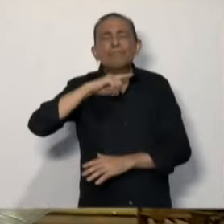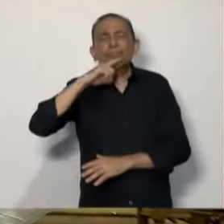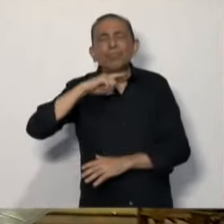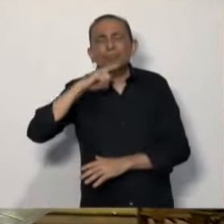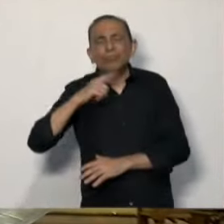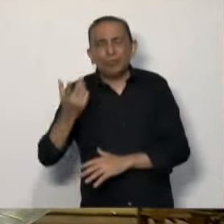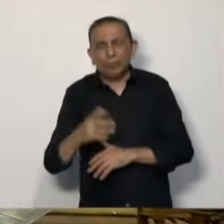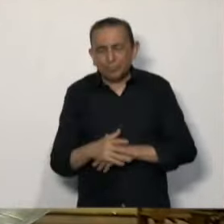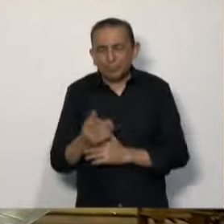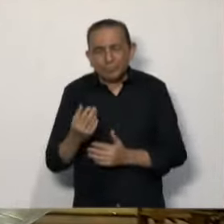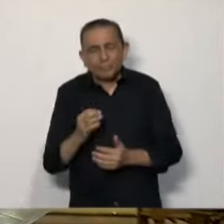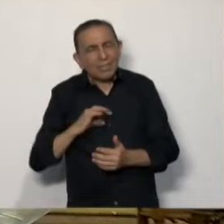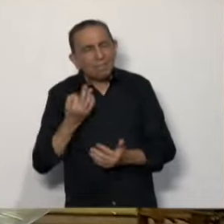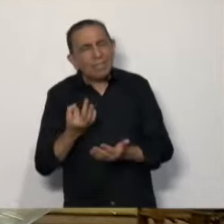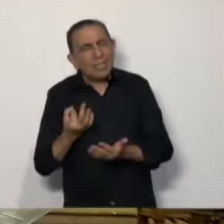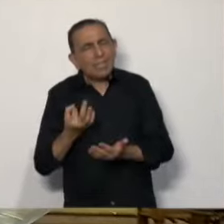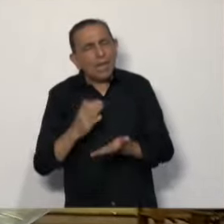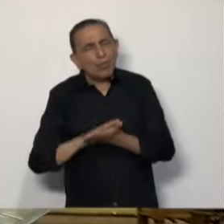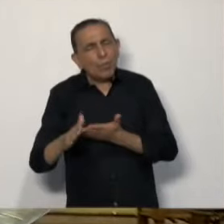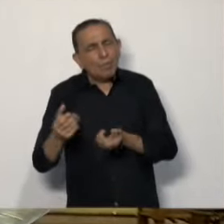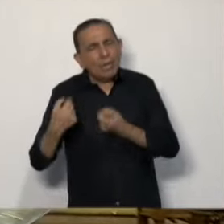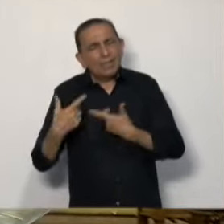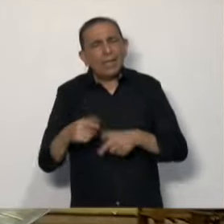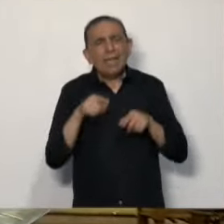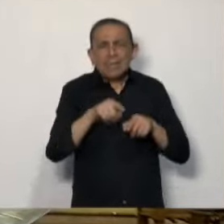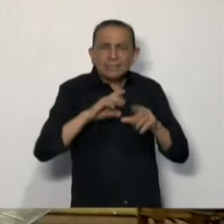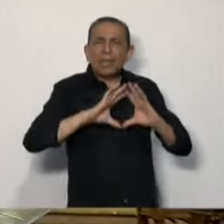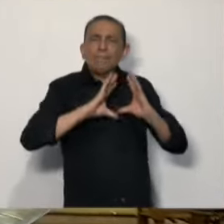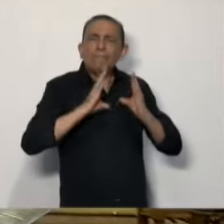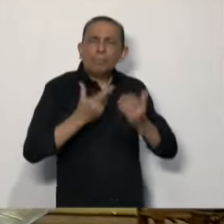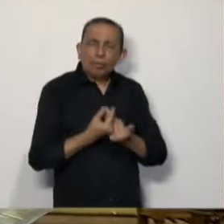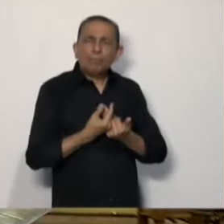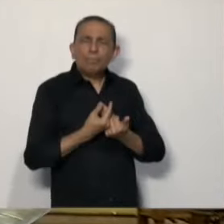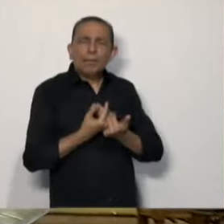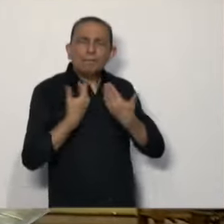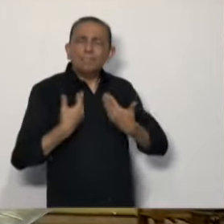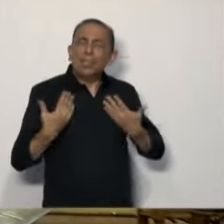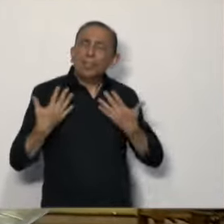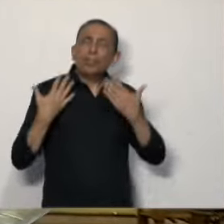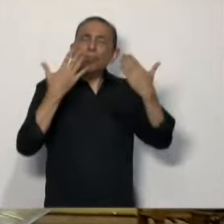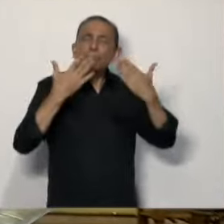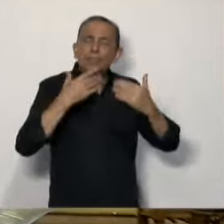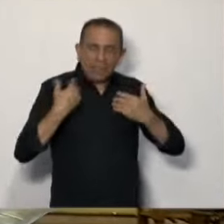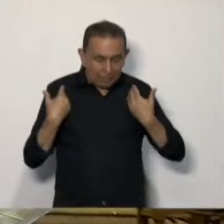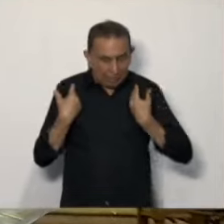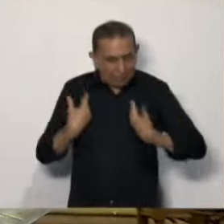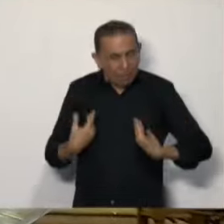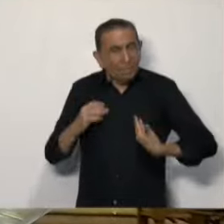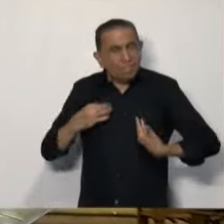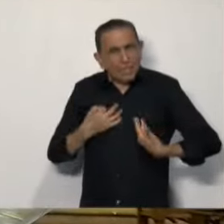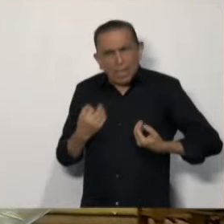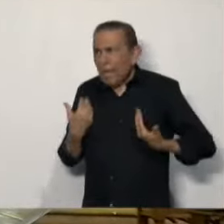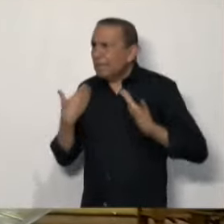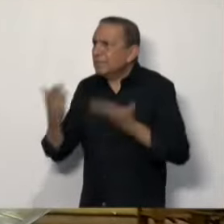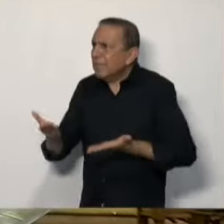dar nueva vida. Ese es el modo de ser glorificado, entregar nuestra vida por amor y por